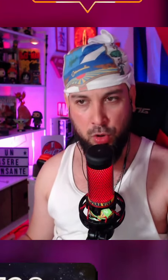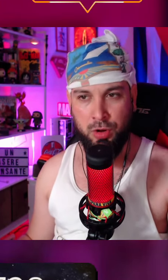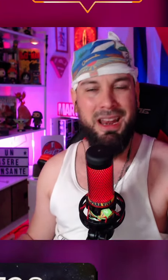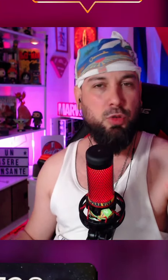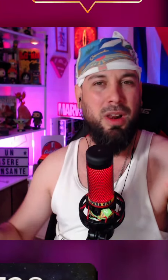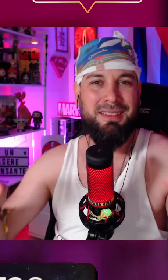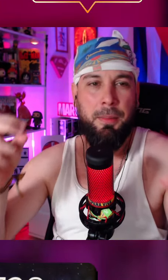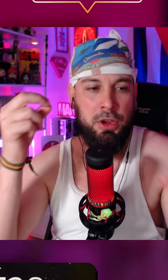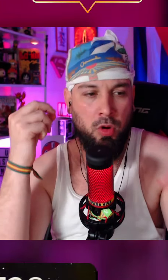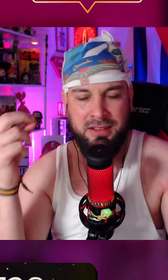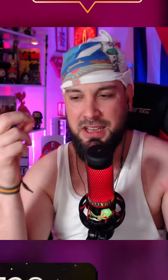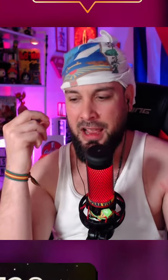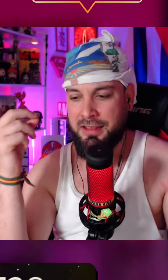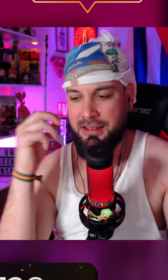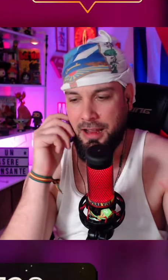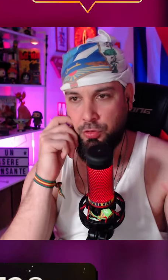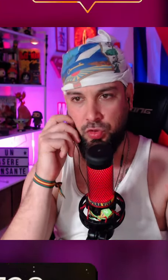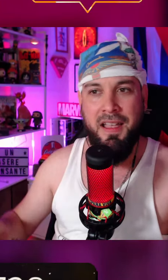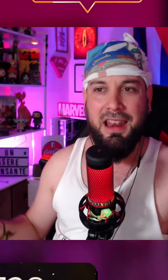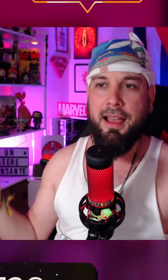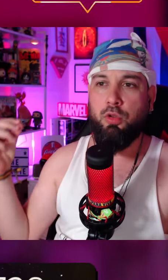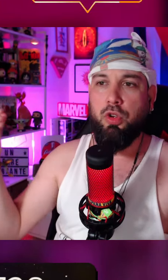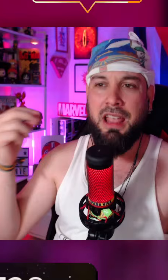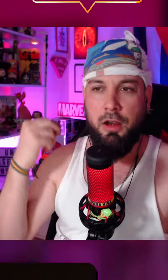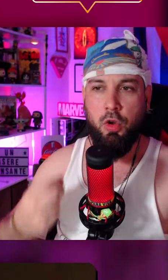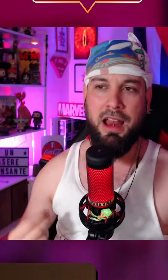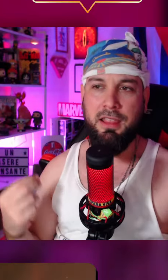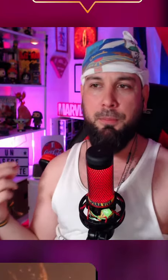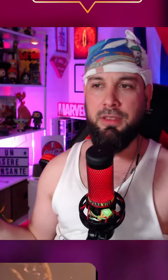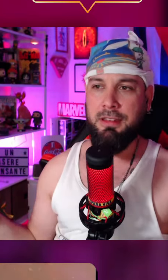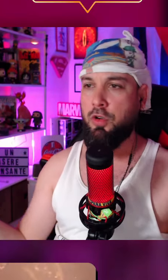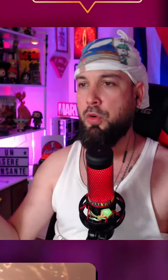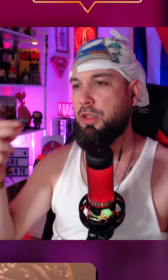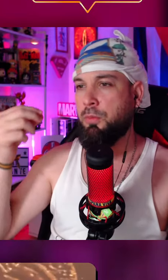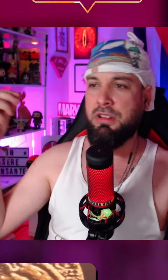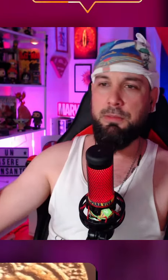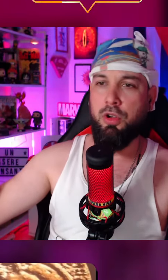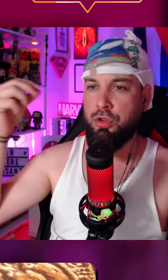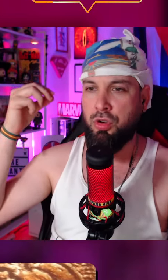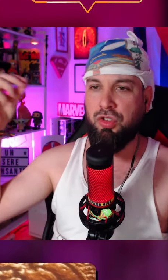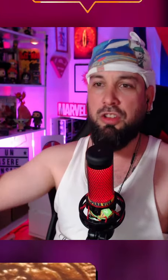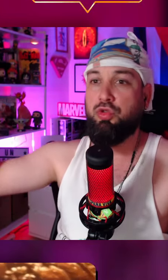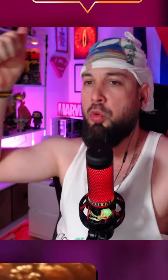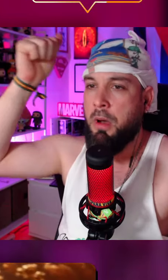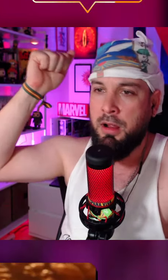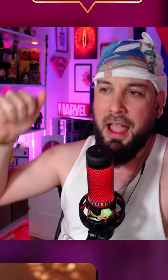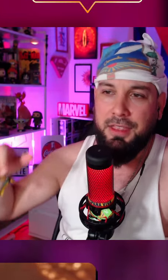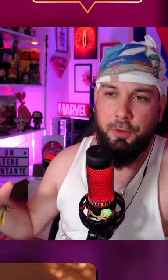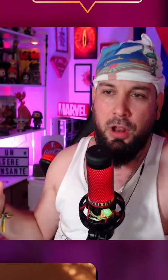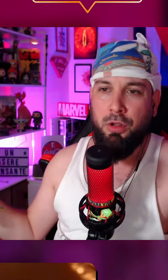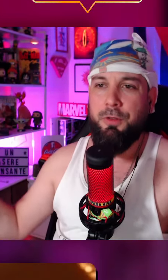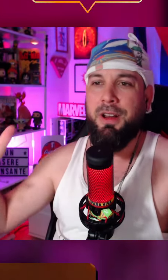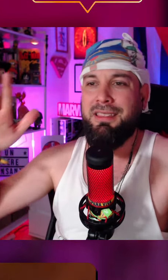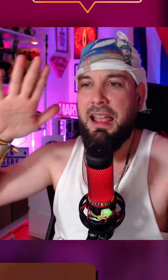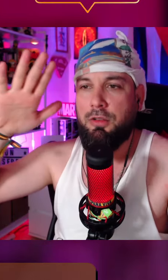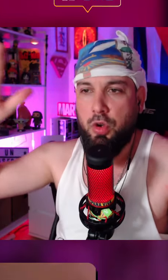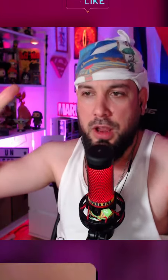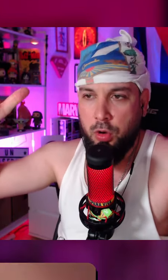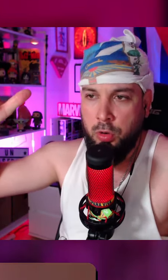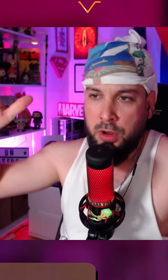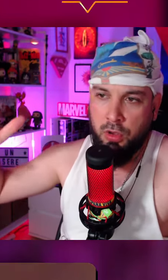de julio. Mira tú la sabingonancia en la que está esta gentuza. Las autoridades locales del partido, el gobierno y el municipio del Cotorro se suman a los